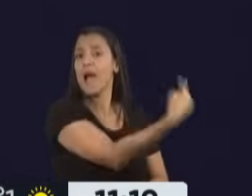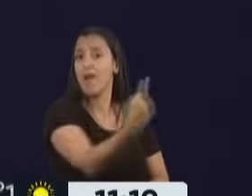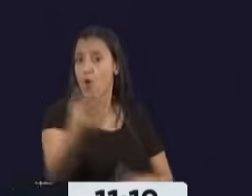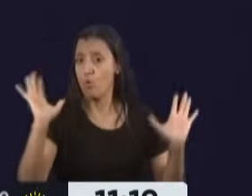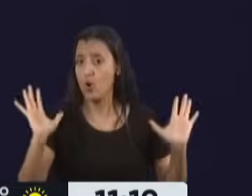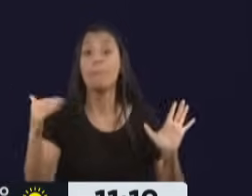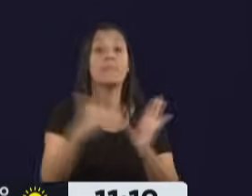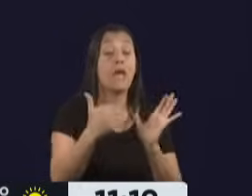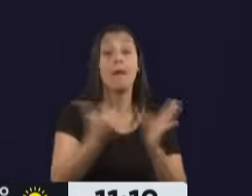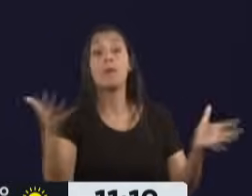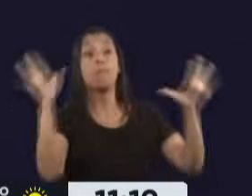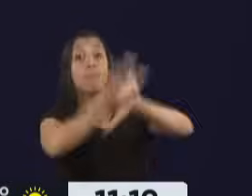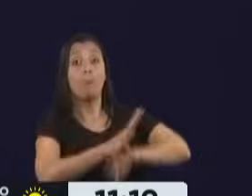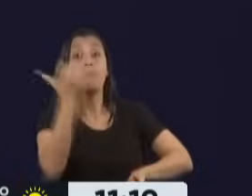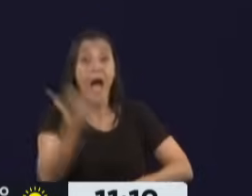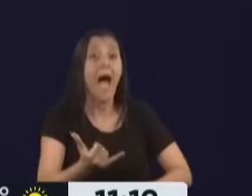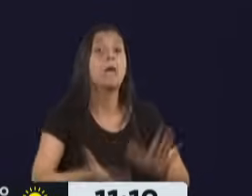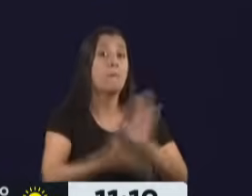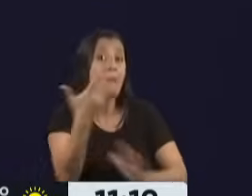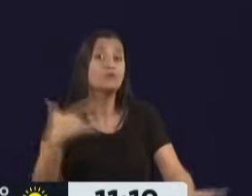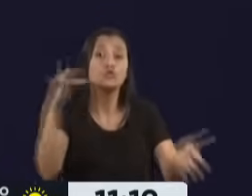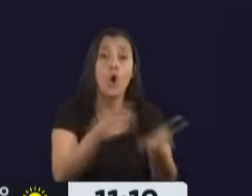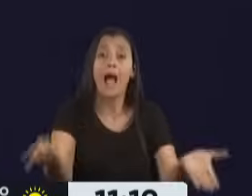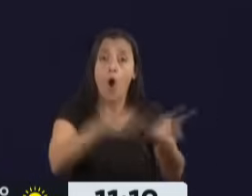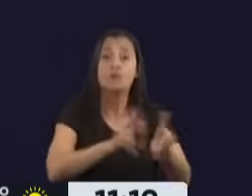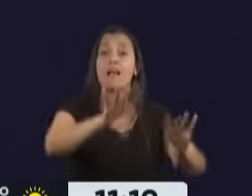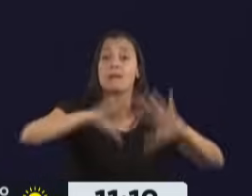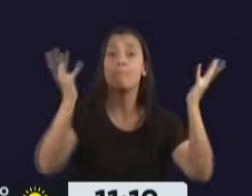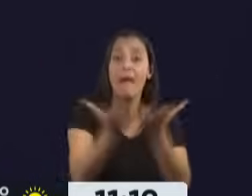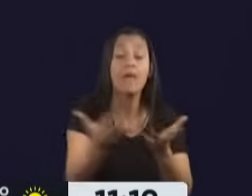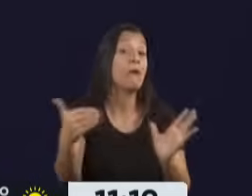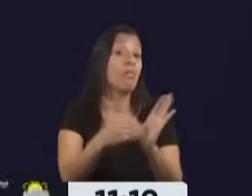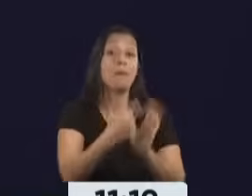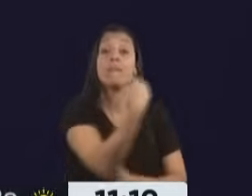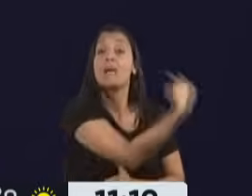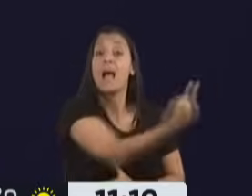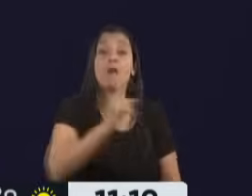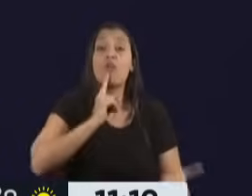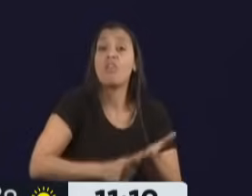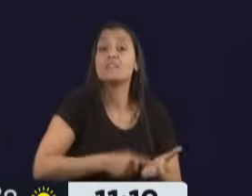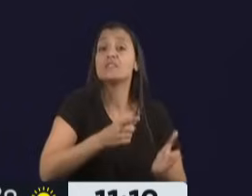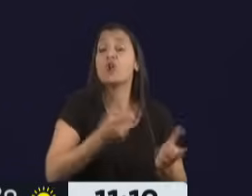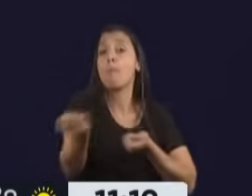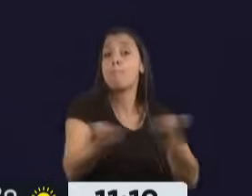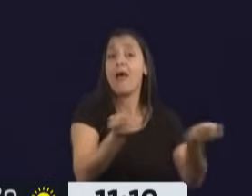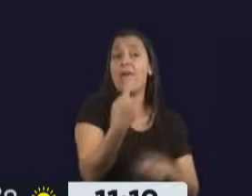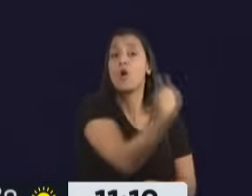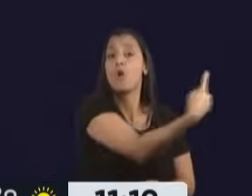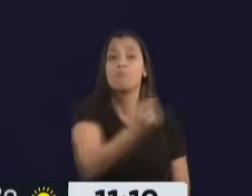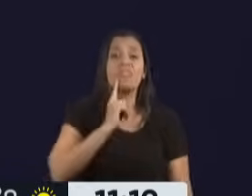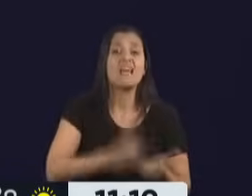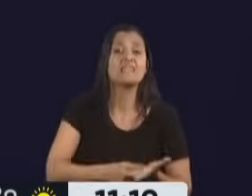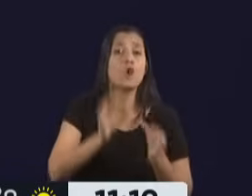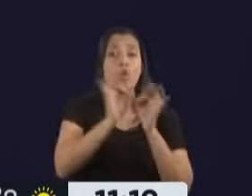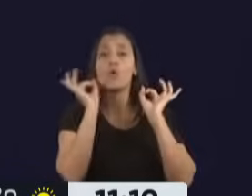evento que puede no darse nunca, ¿no?, en el futuro, como es que existe una pandemia. Así que entendemos que podemos tomar nuestras propias